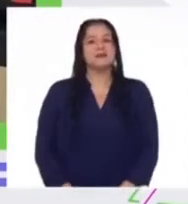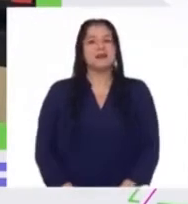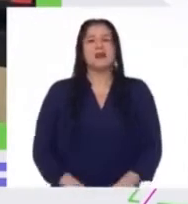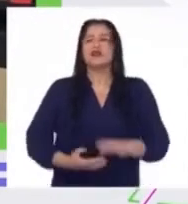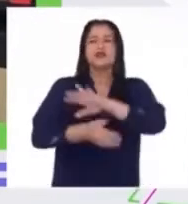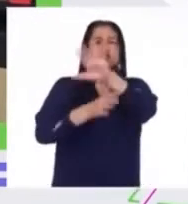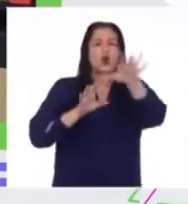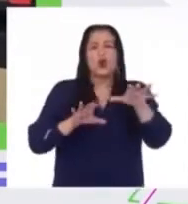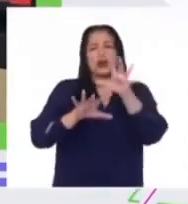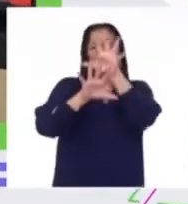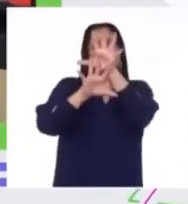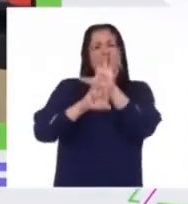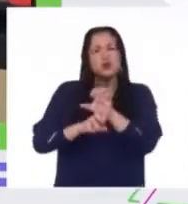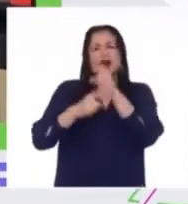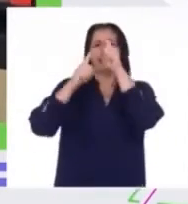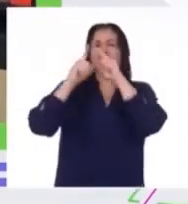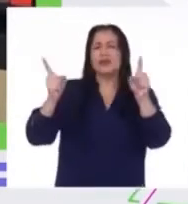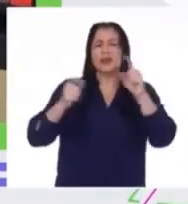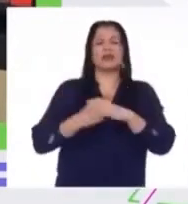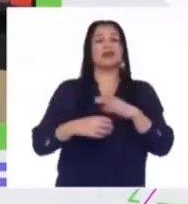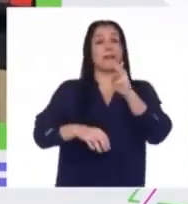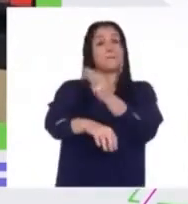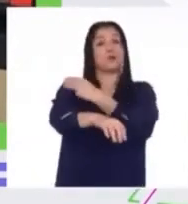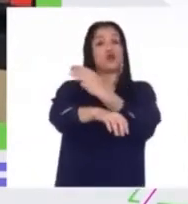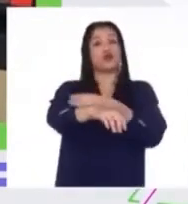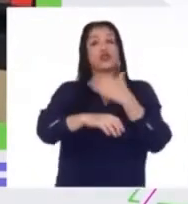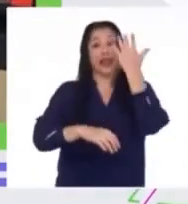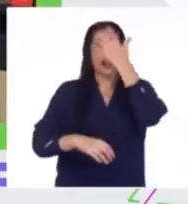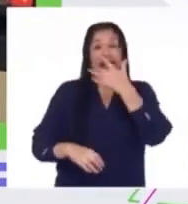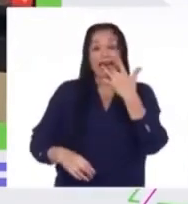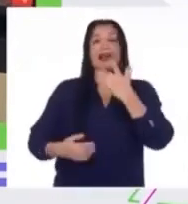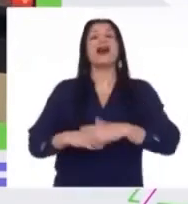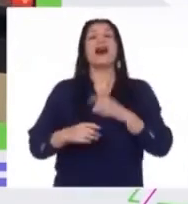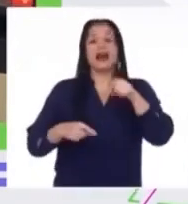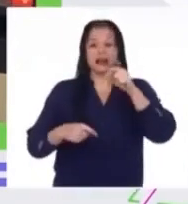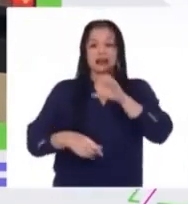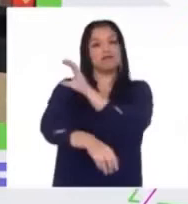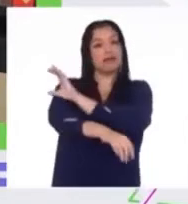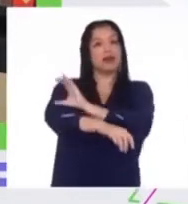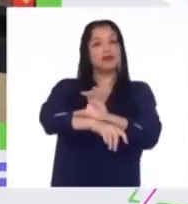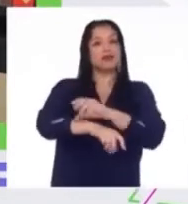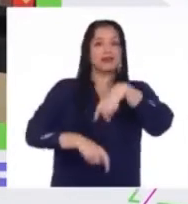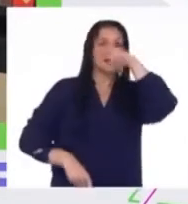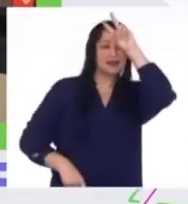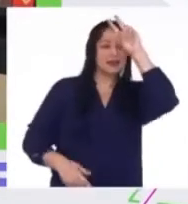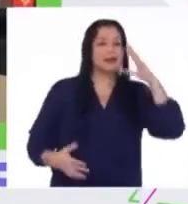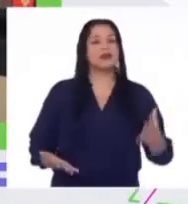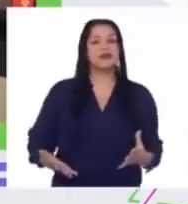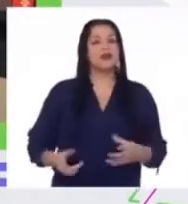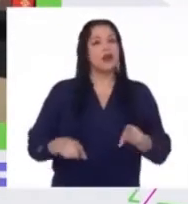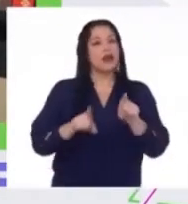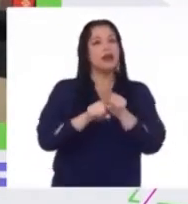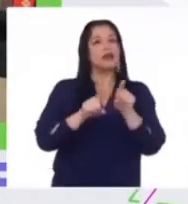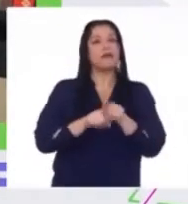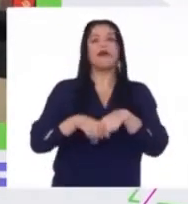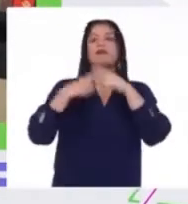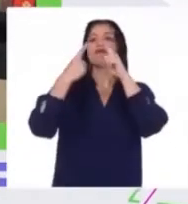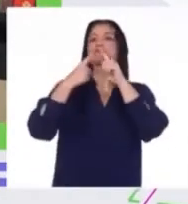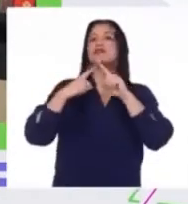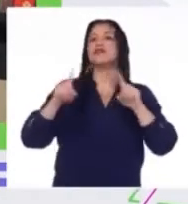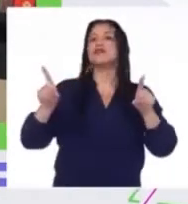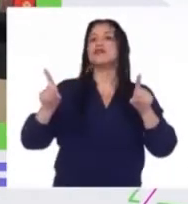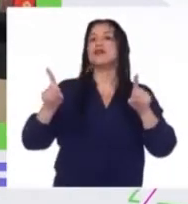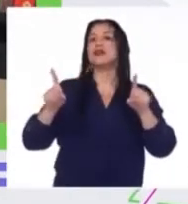la tradición musical afrodescendiente en la costa sur del Perú, y también su gran